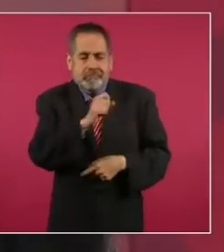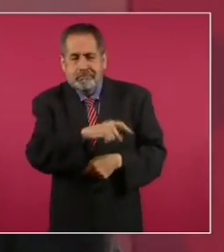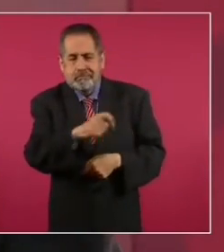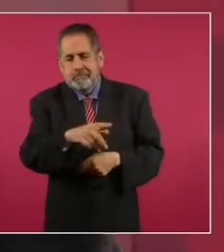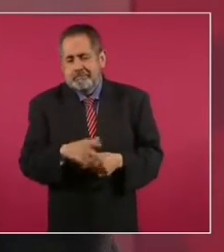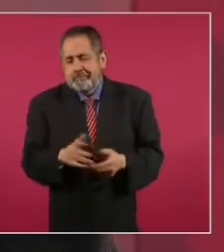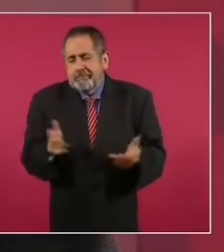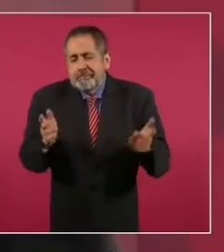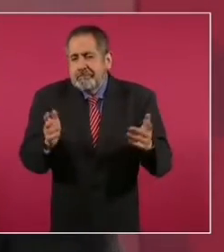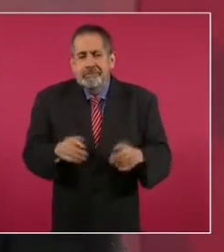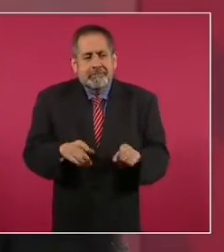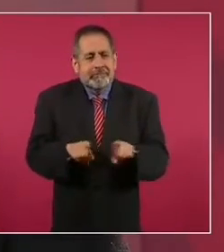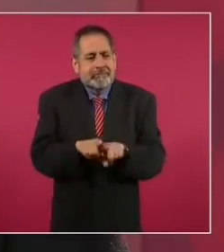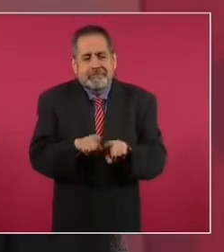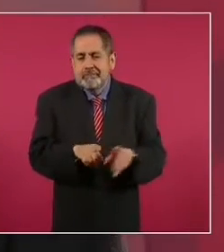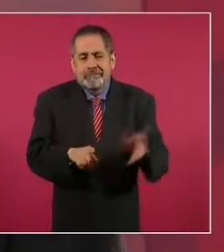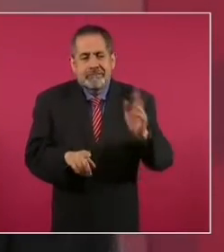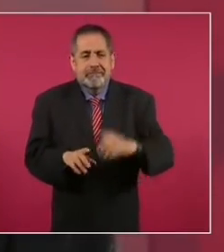también